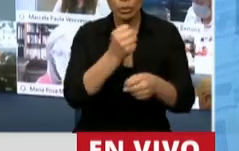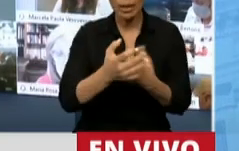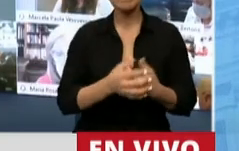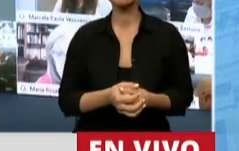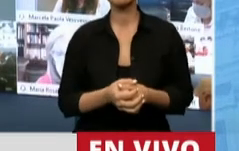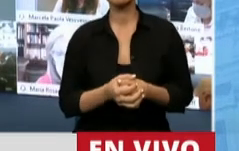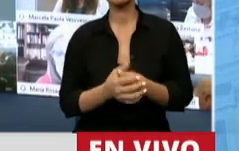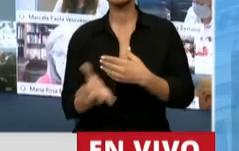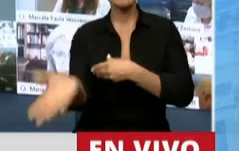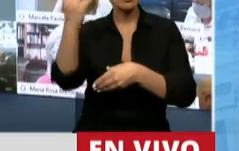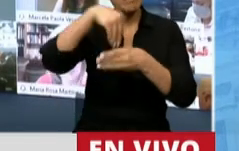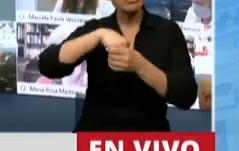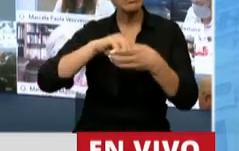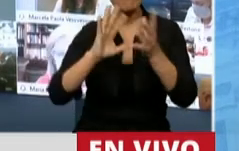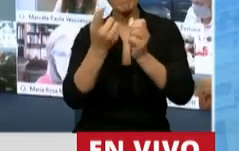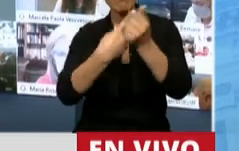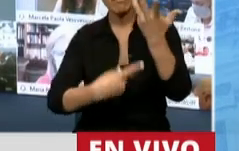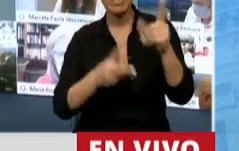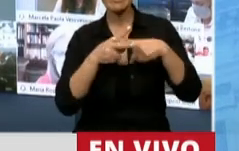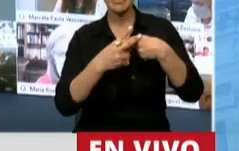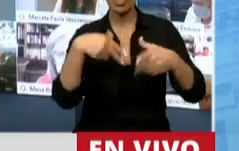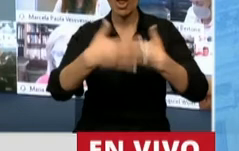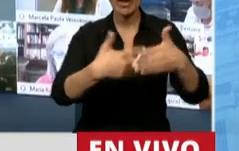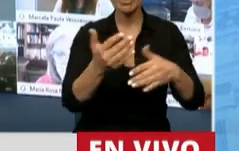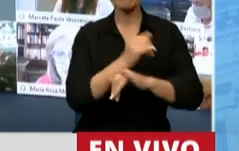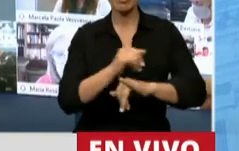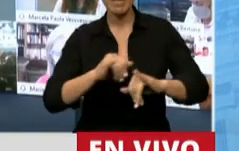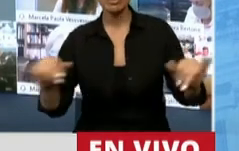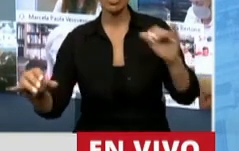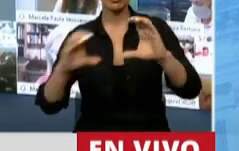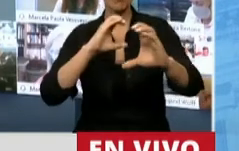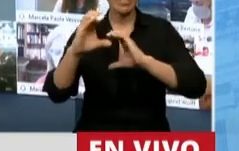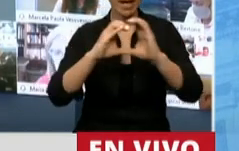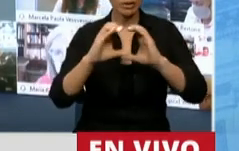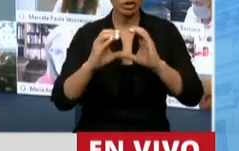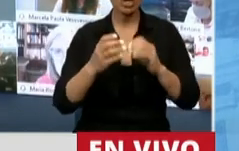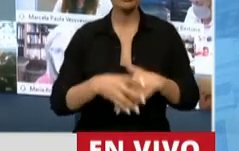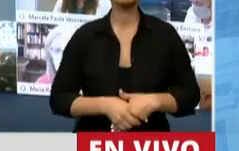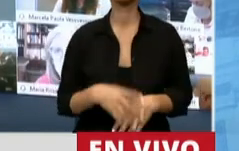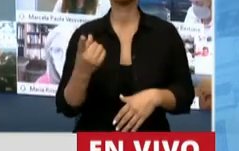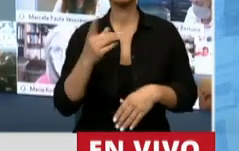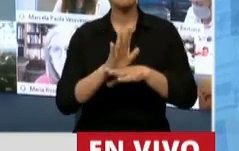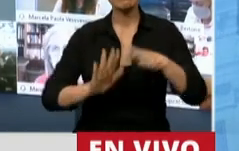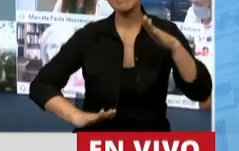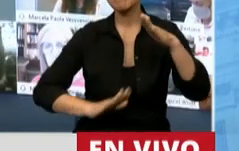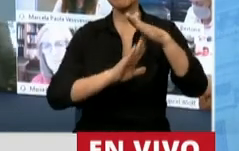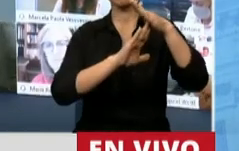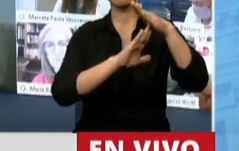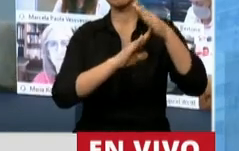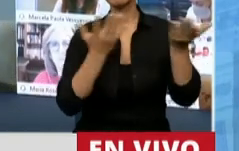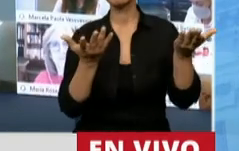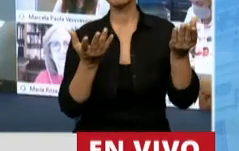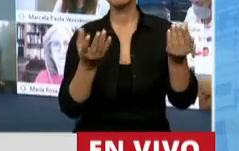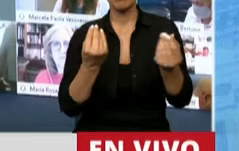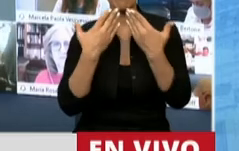La incorporación de tecnologías de información y comunicación es central a partir de